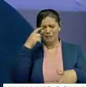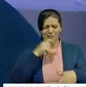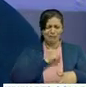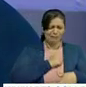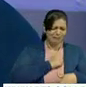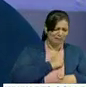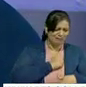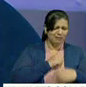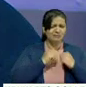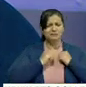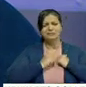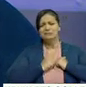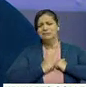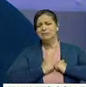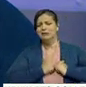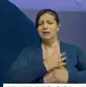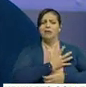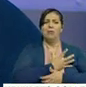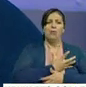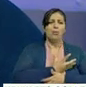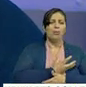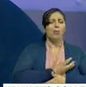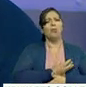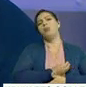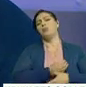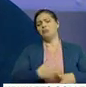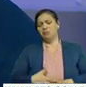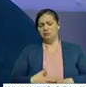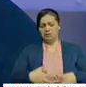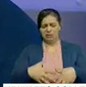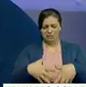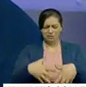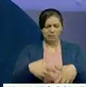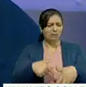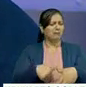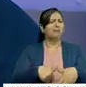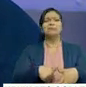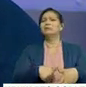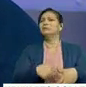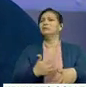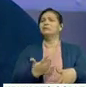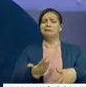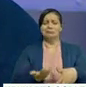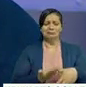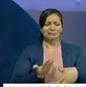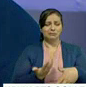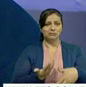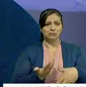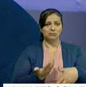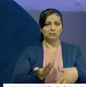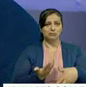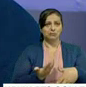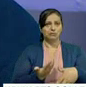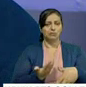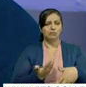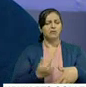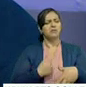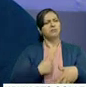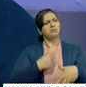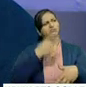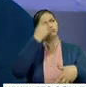de miedo, de angustia. En esas condiciones yo me pregunto, ¿la persona está en capacidad para tomar